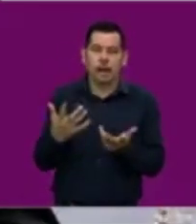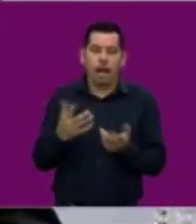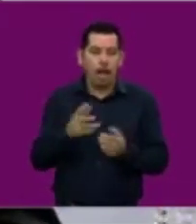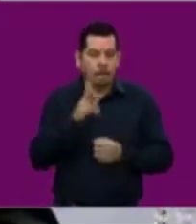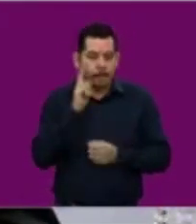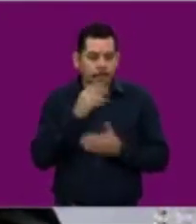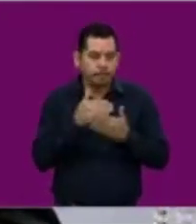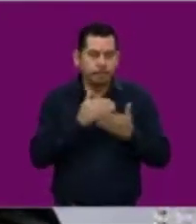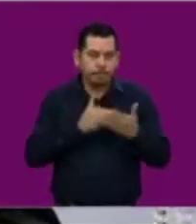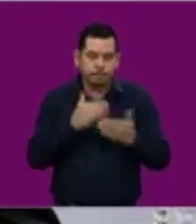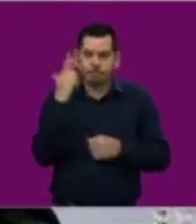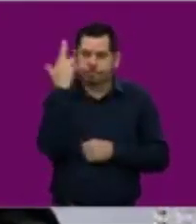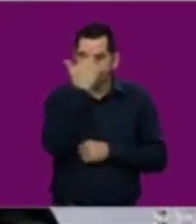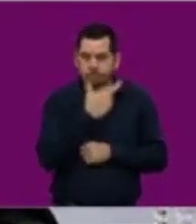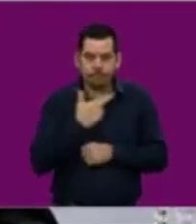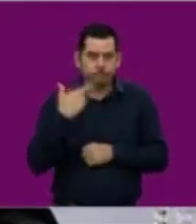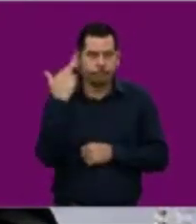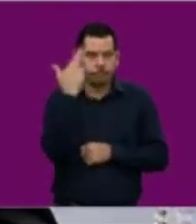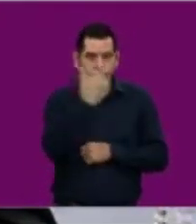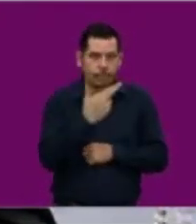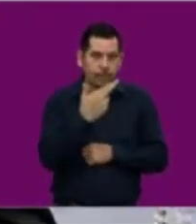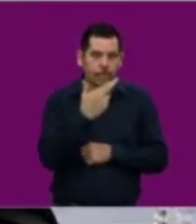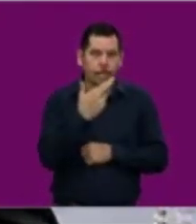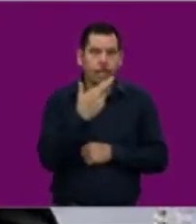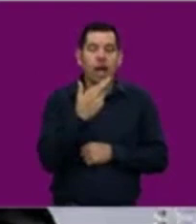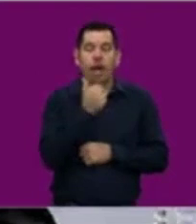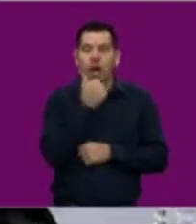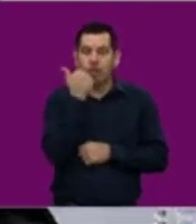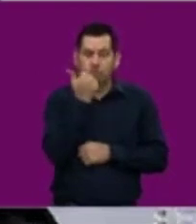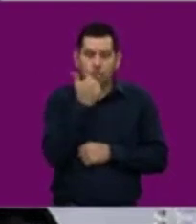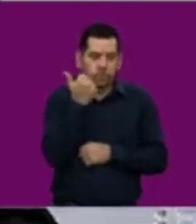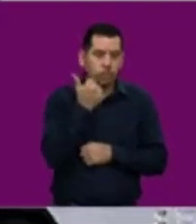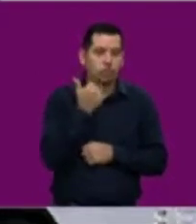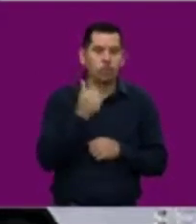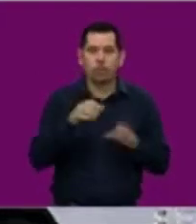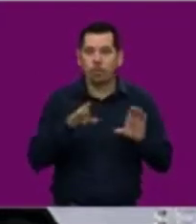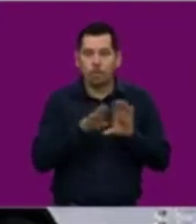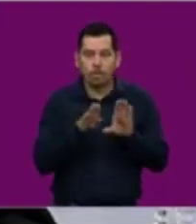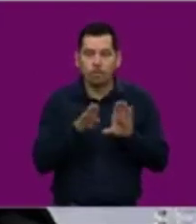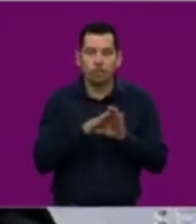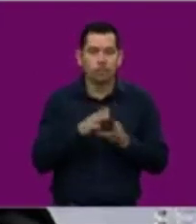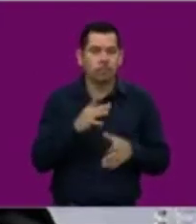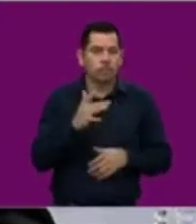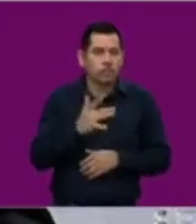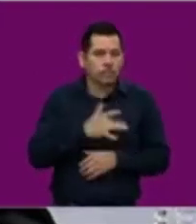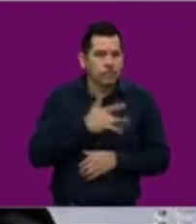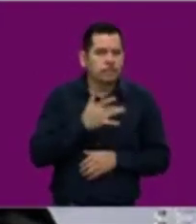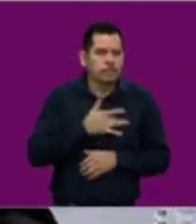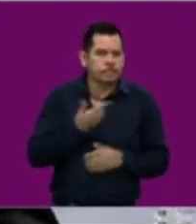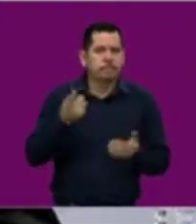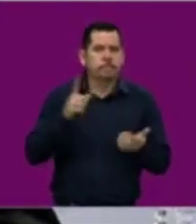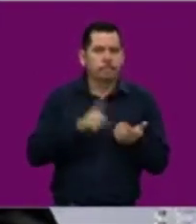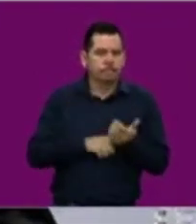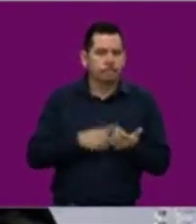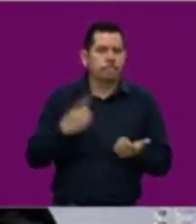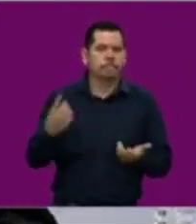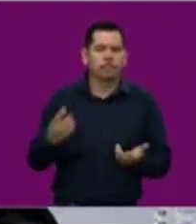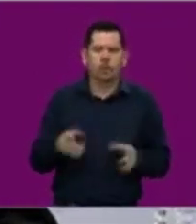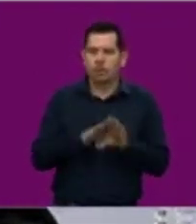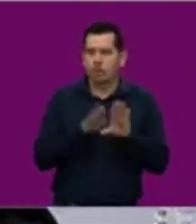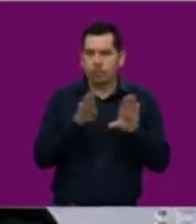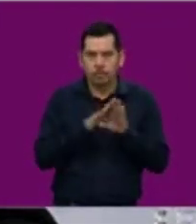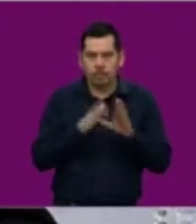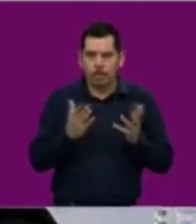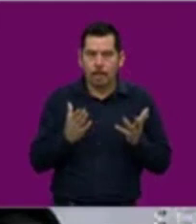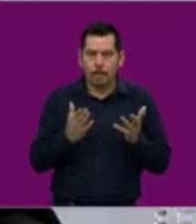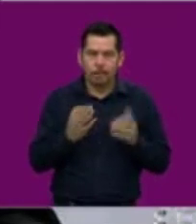sobre las condiciones académicas y socio emocionales de los alumnos así como